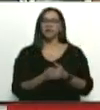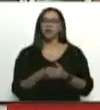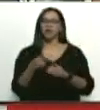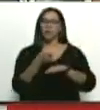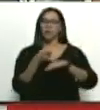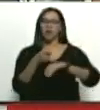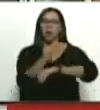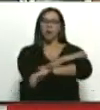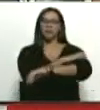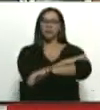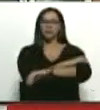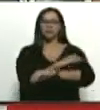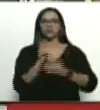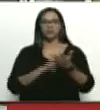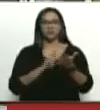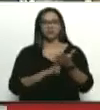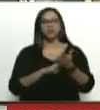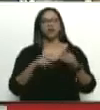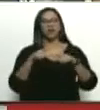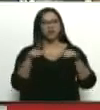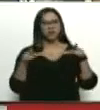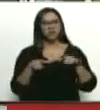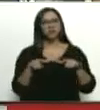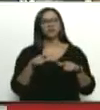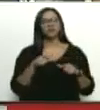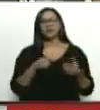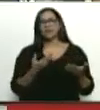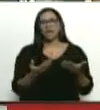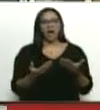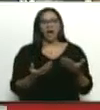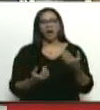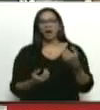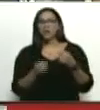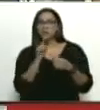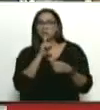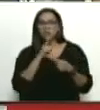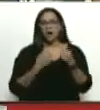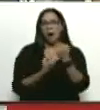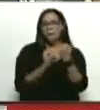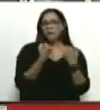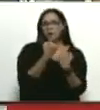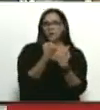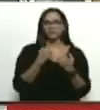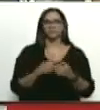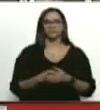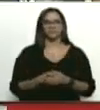ahí sí es verdad que lo que existieron la sociedad de cómplices. Ahora,